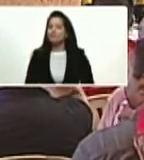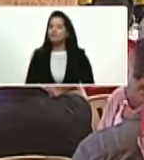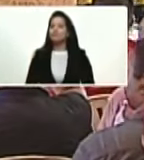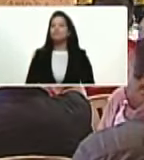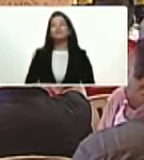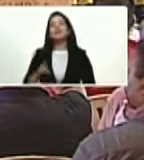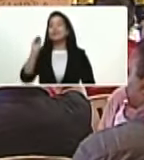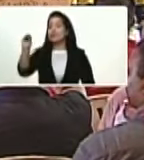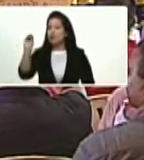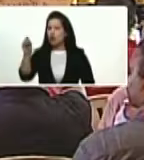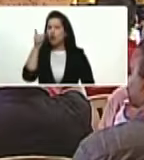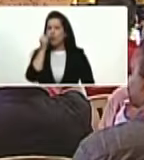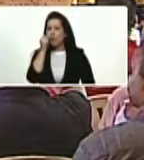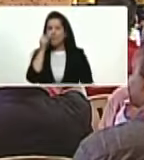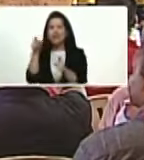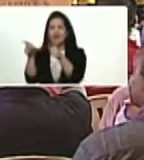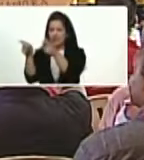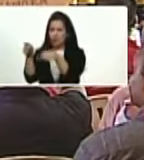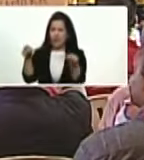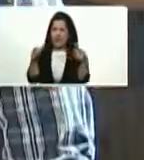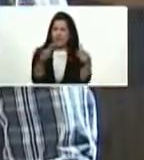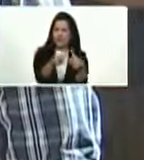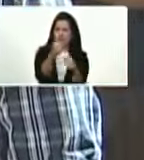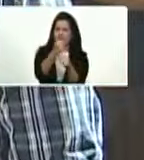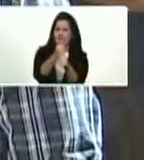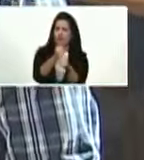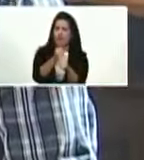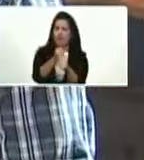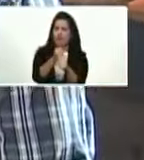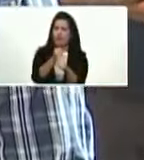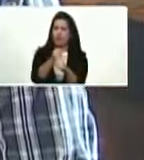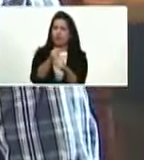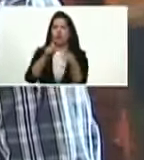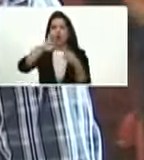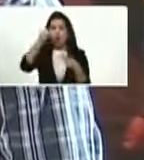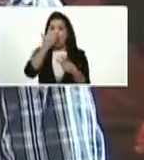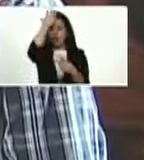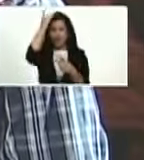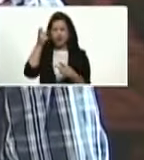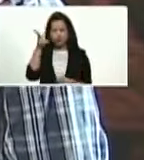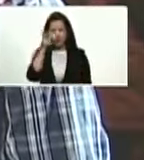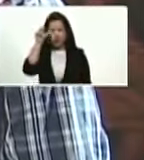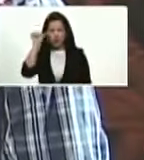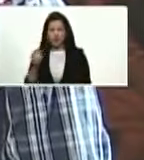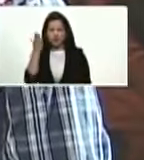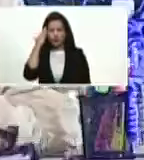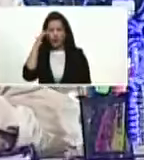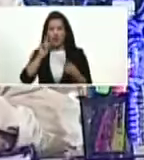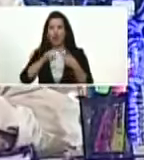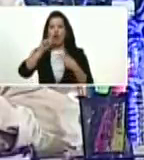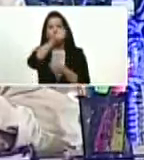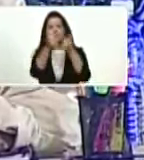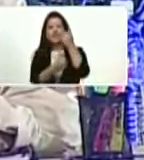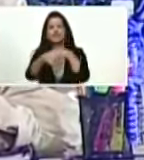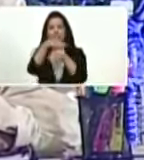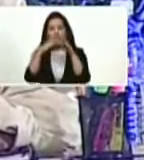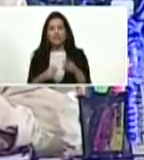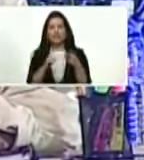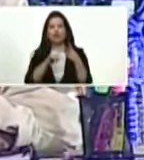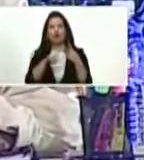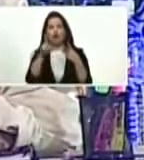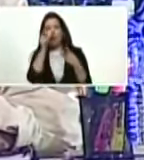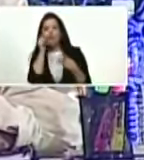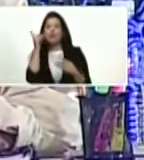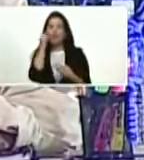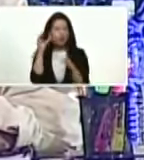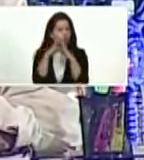Luis José, y a todo el equipo de trabajo tuyo, a Jordán, que nos escucha por allá, a los viceministros, viceministras, a